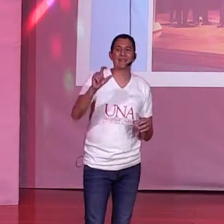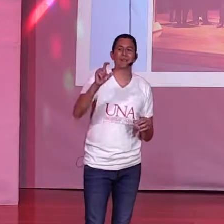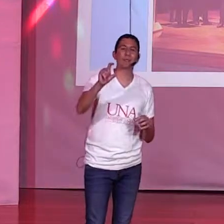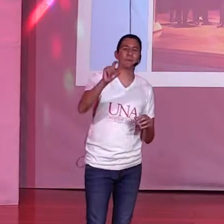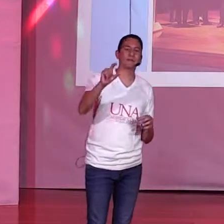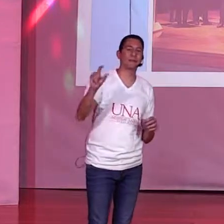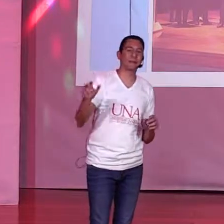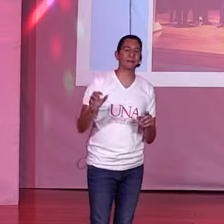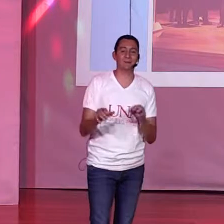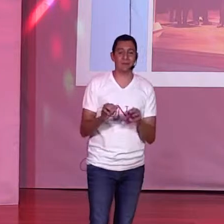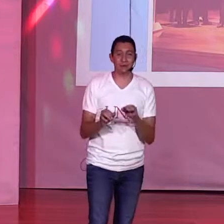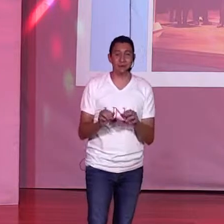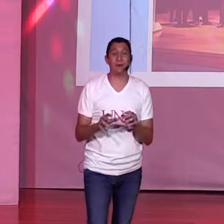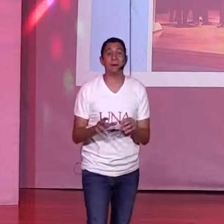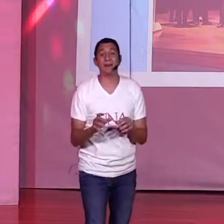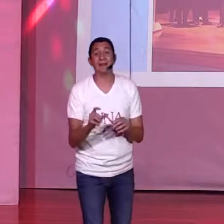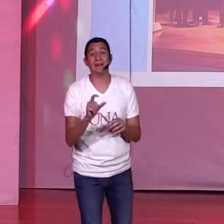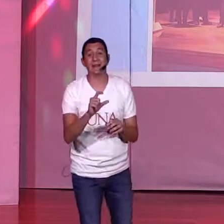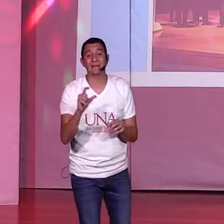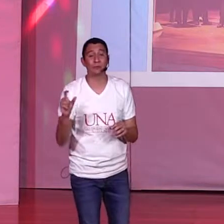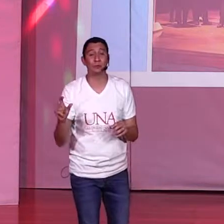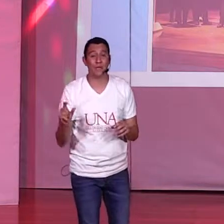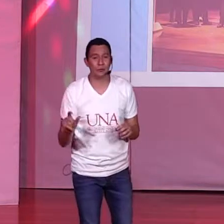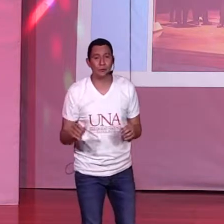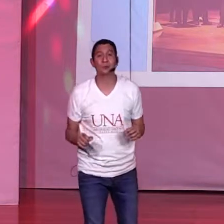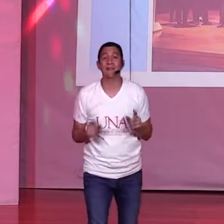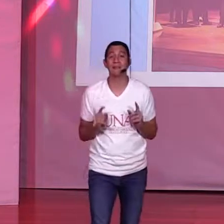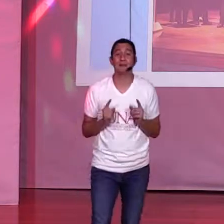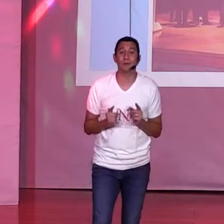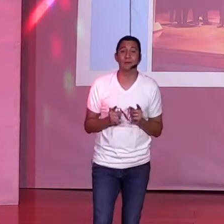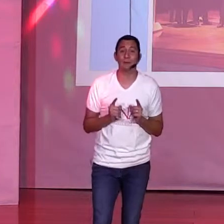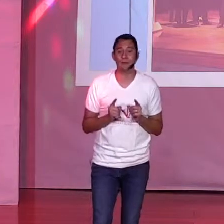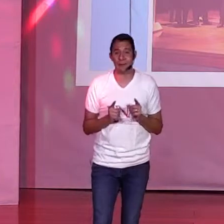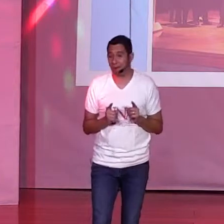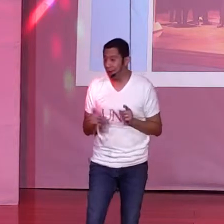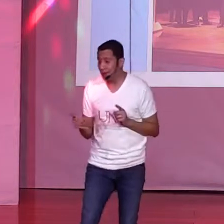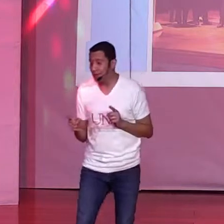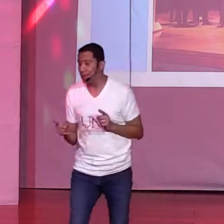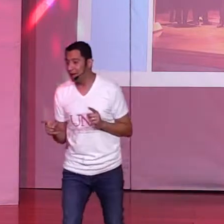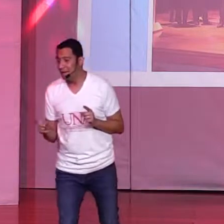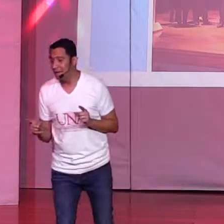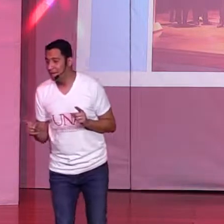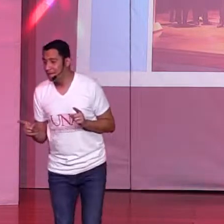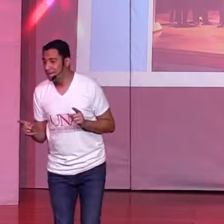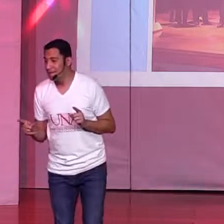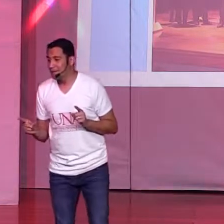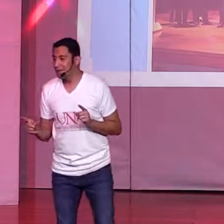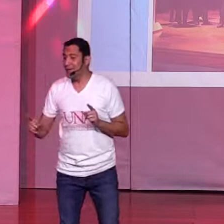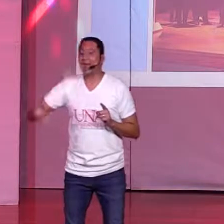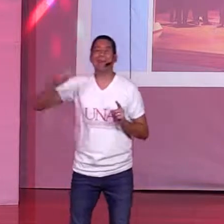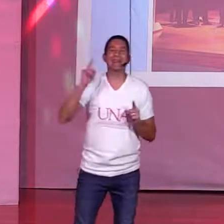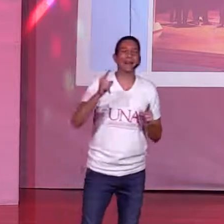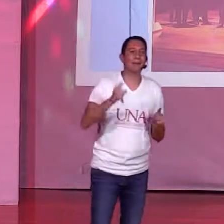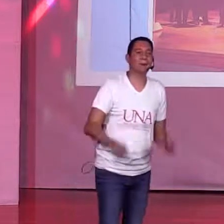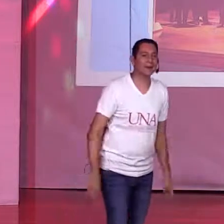Esas frases son importantísimas, así que ustedes van a tener que irlas apuntando. Le vamos a decir cuál fue la primera. ¿Cuál era la primera?